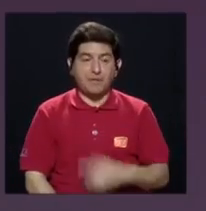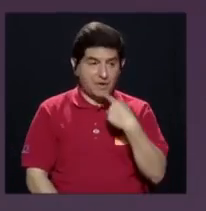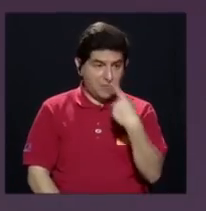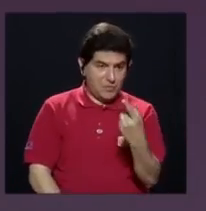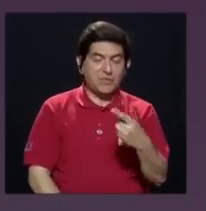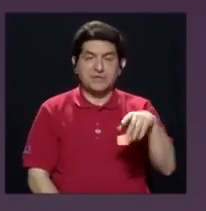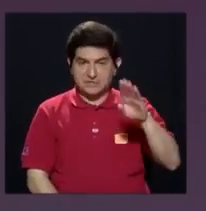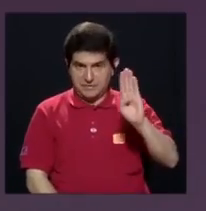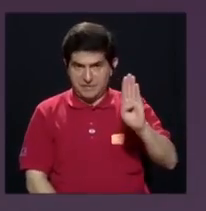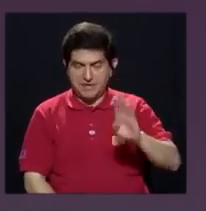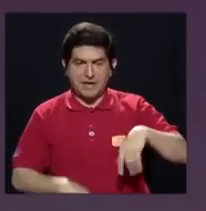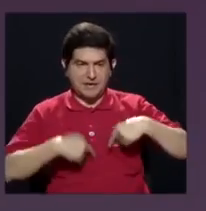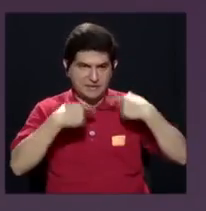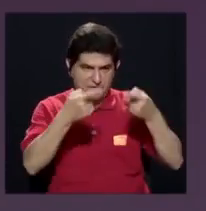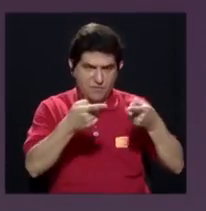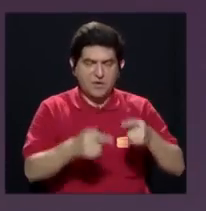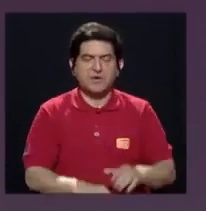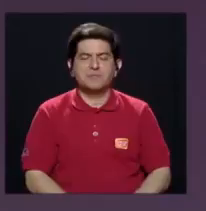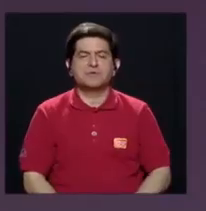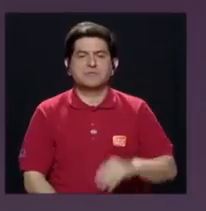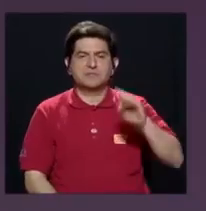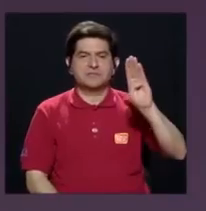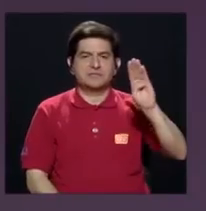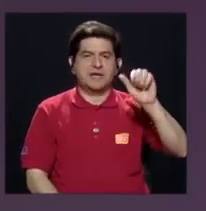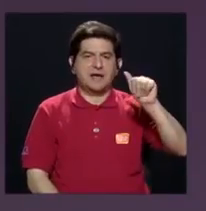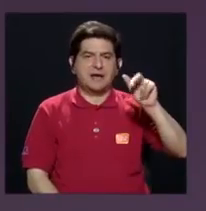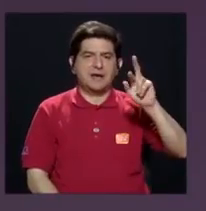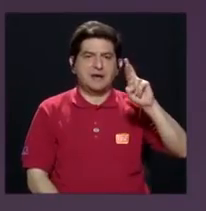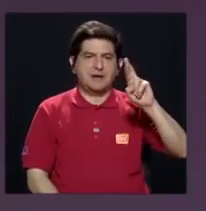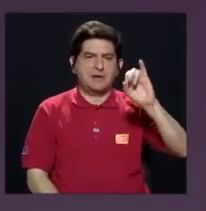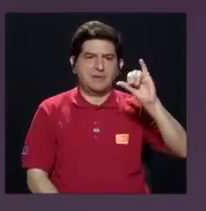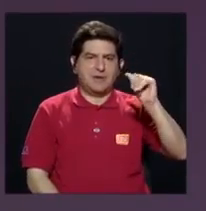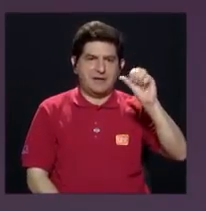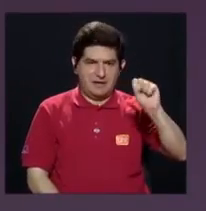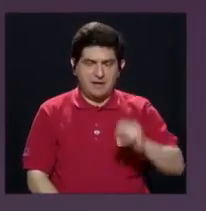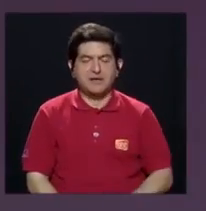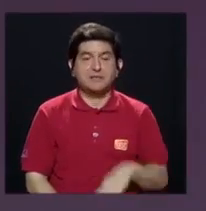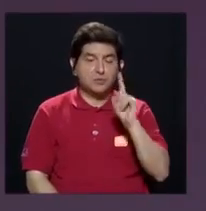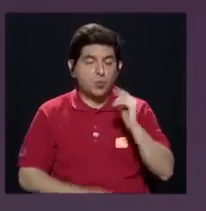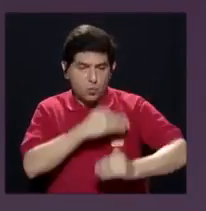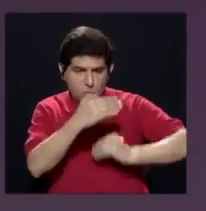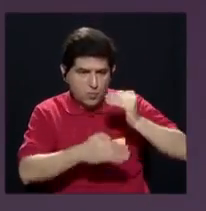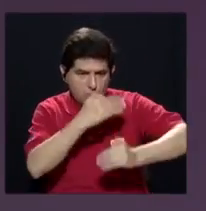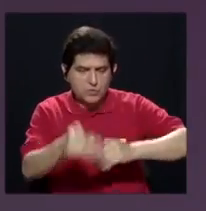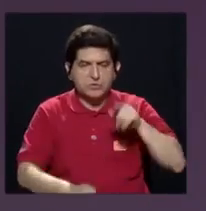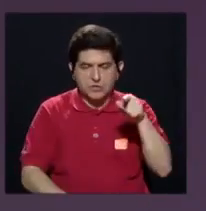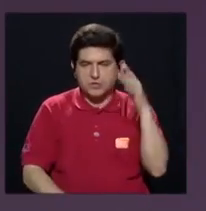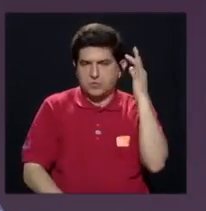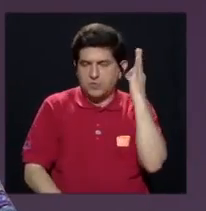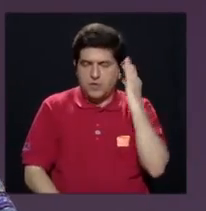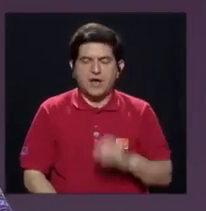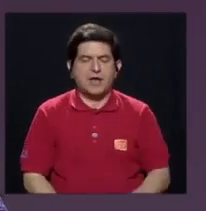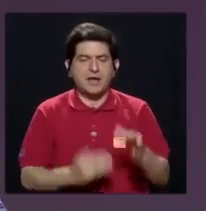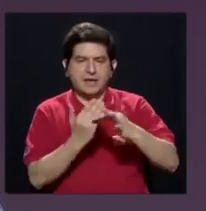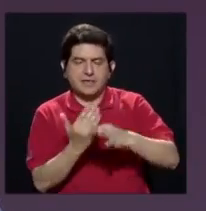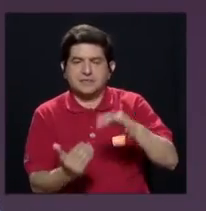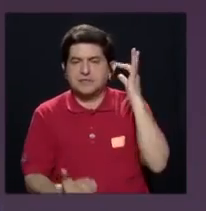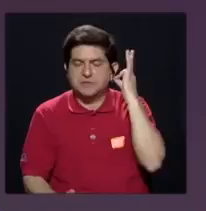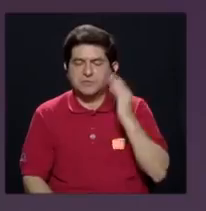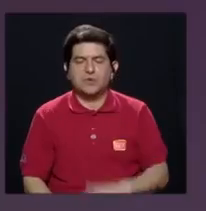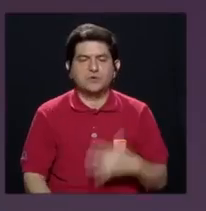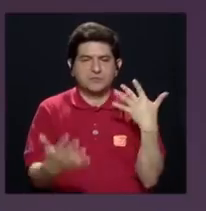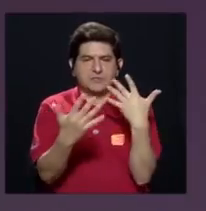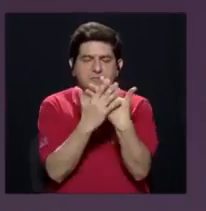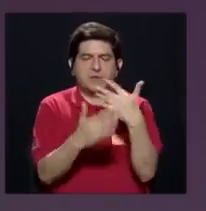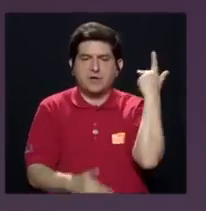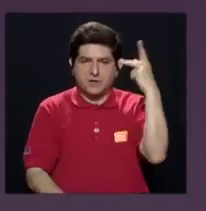eh fuimos a varías las compañeras eh acompañaron un proceso con las mujeres esposas de presos políticos en el